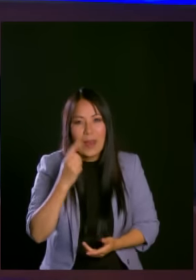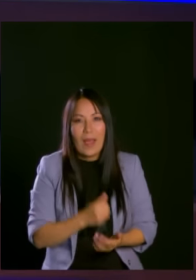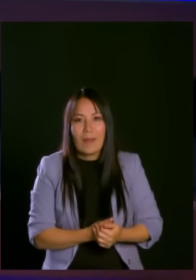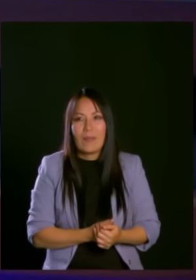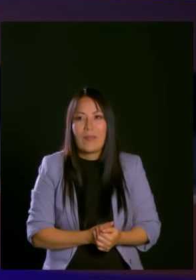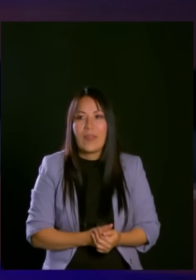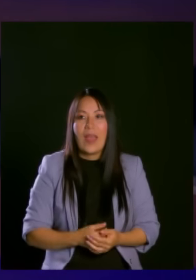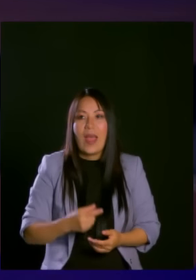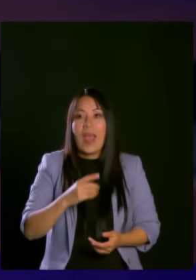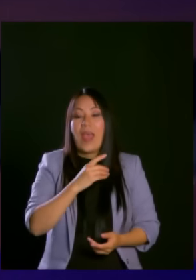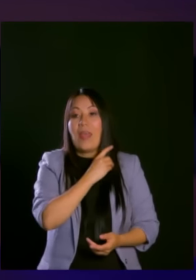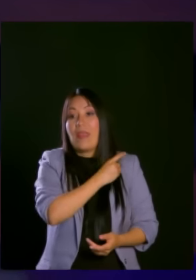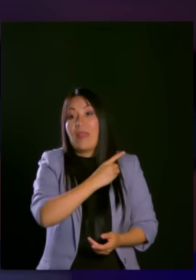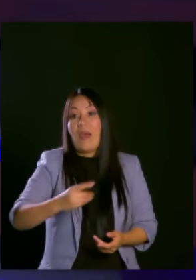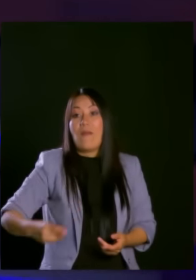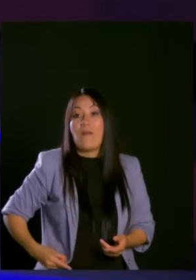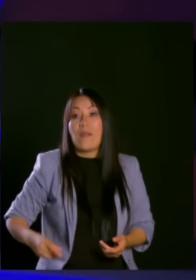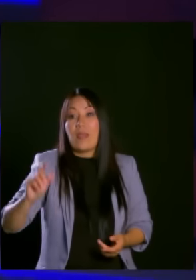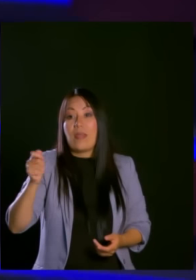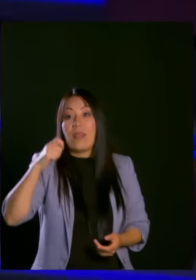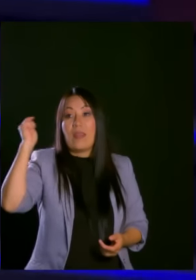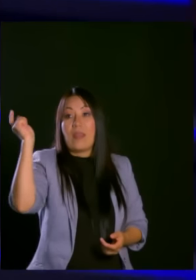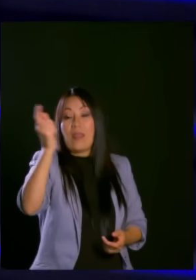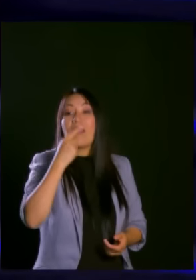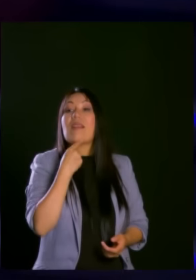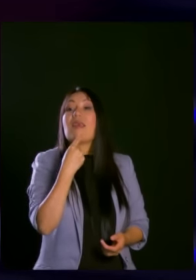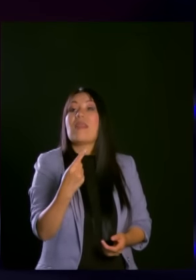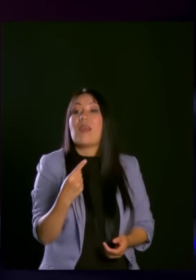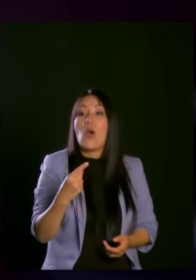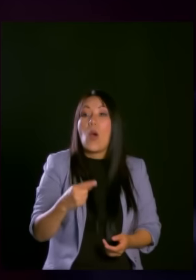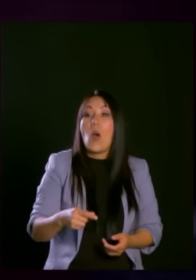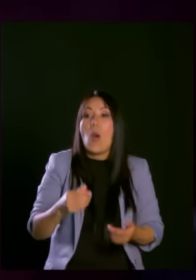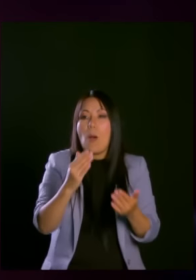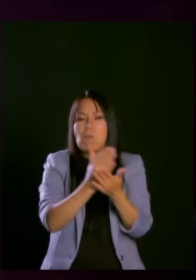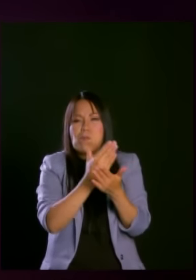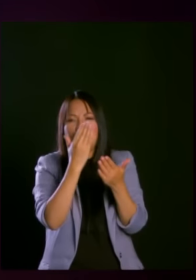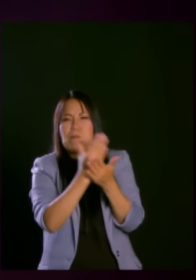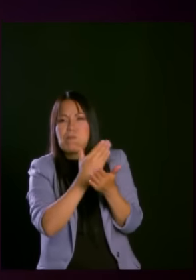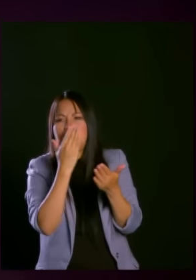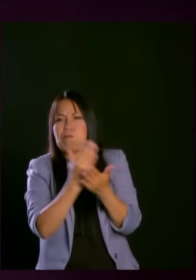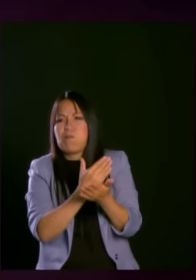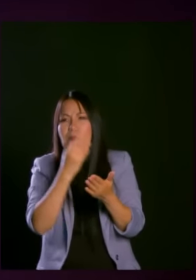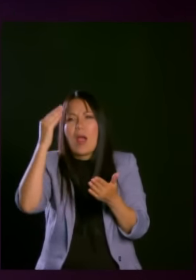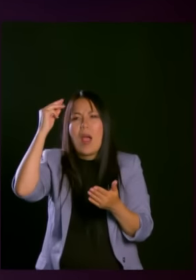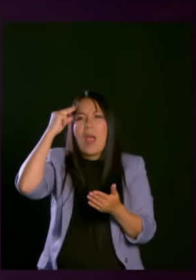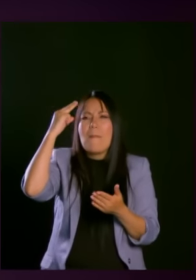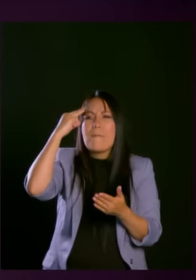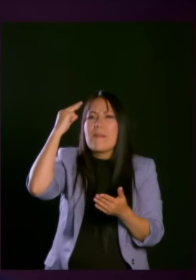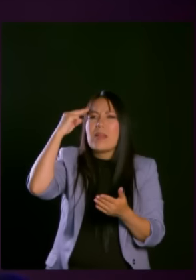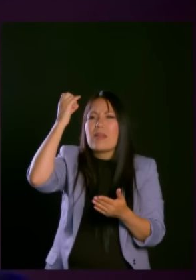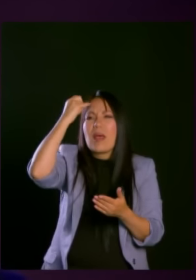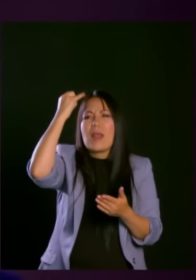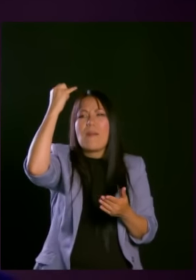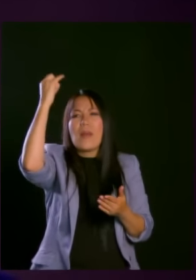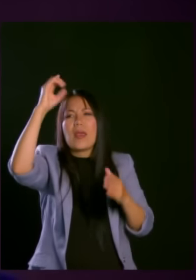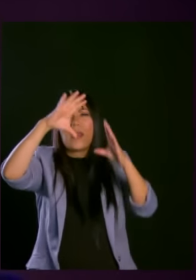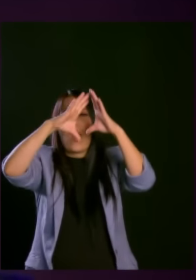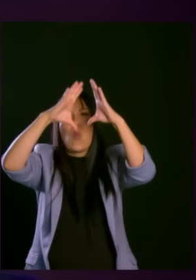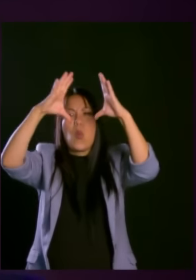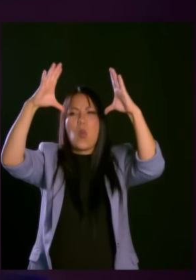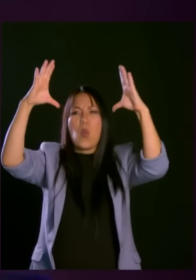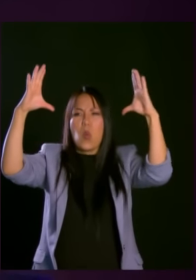palabra de día y de noche prosperará en todo lo que haga. Meditar es imaginar. ¿Imaginar de acuerdo